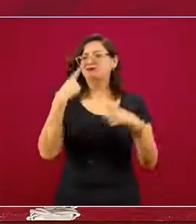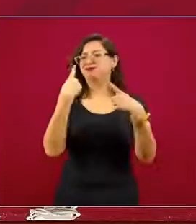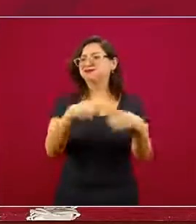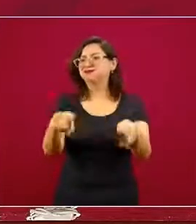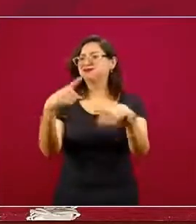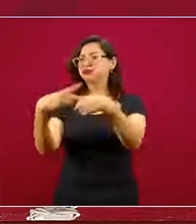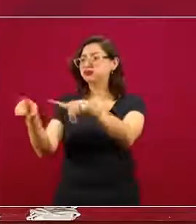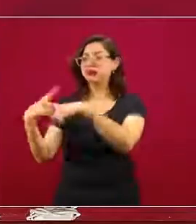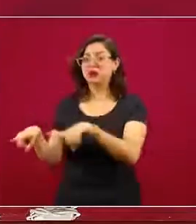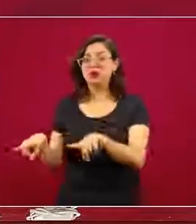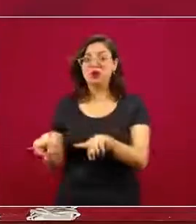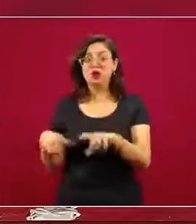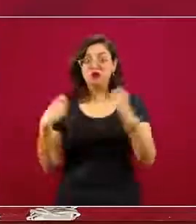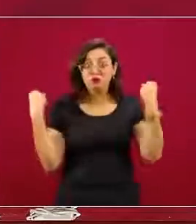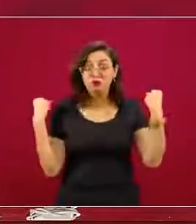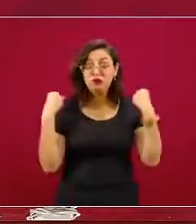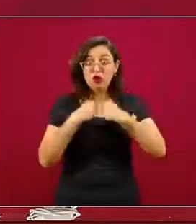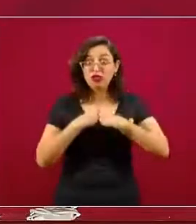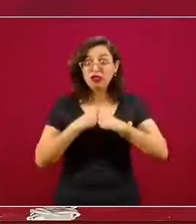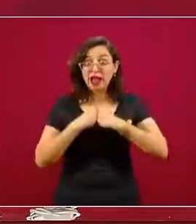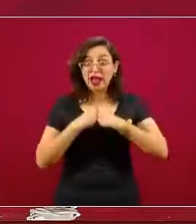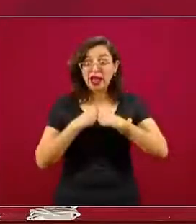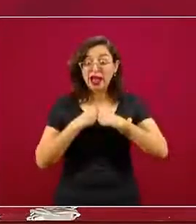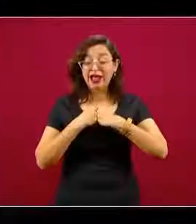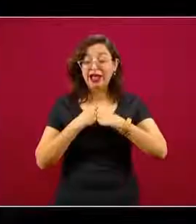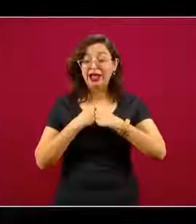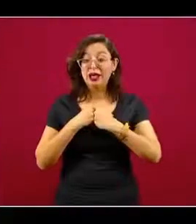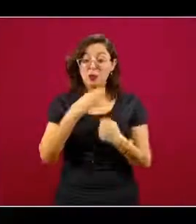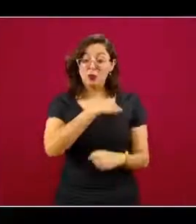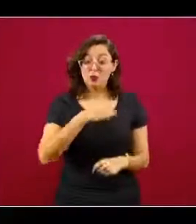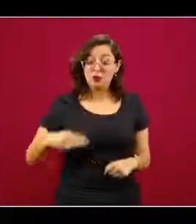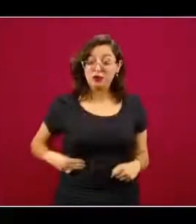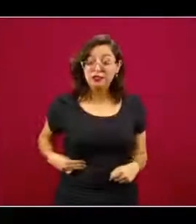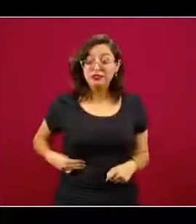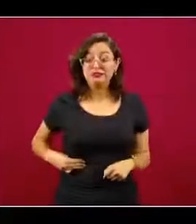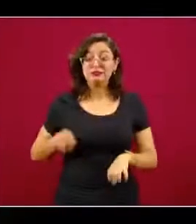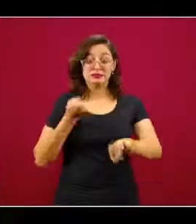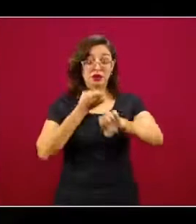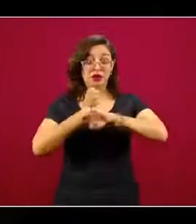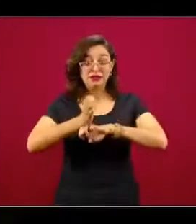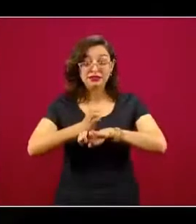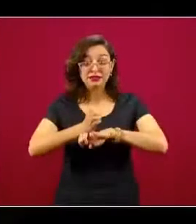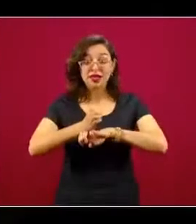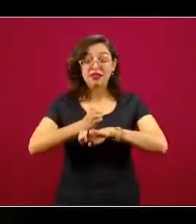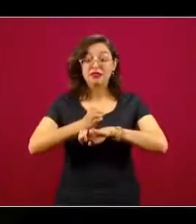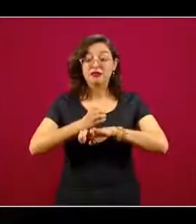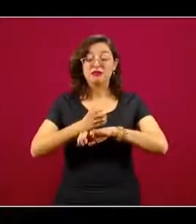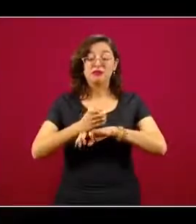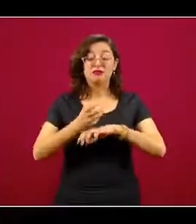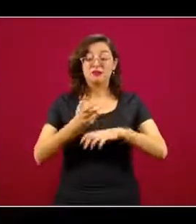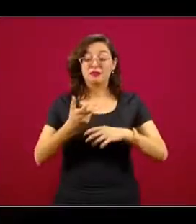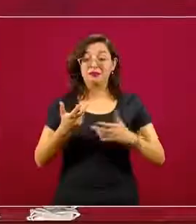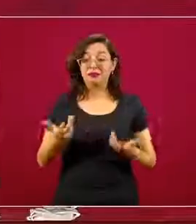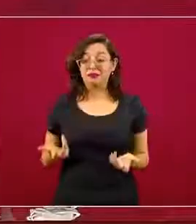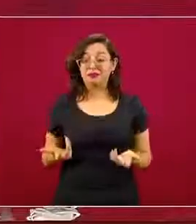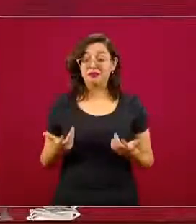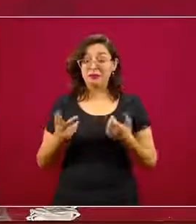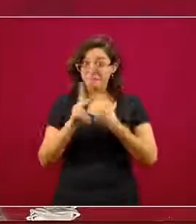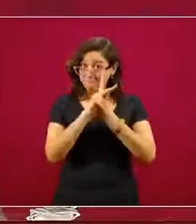las fronteras político-administrativas entre municipios, entre estados o provincias